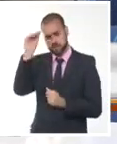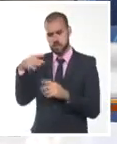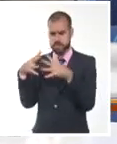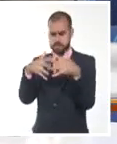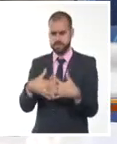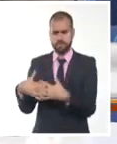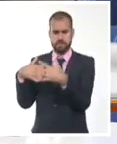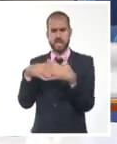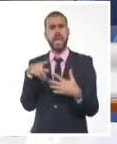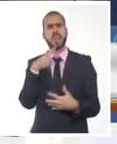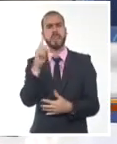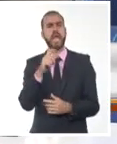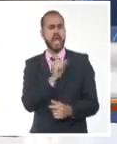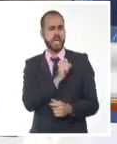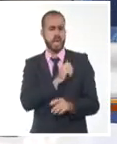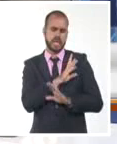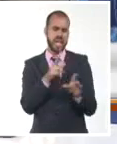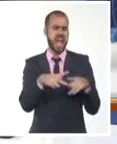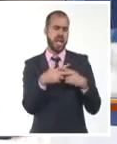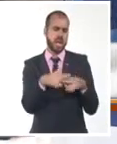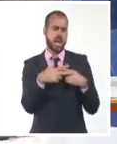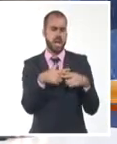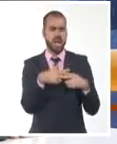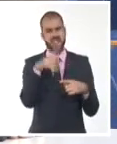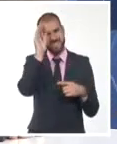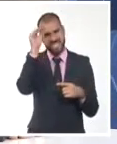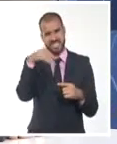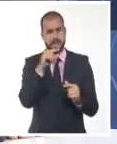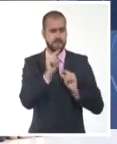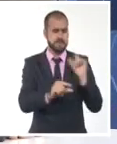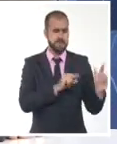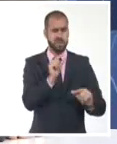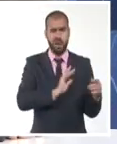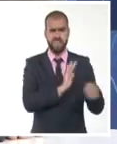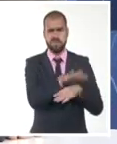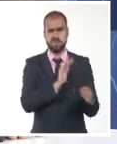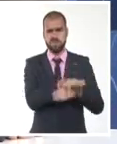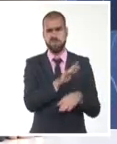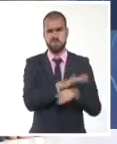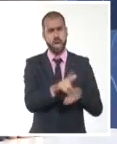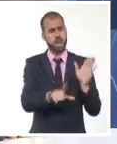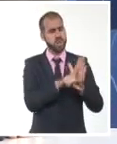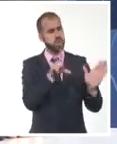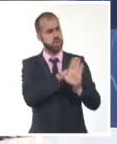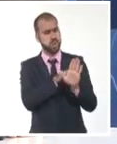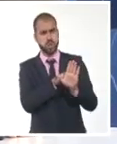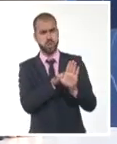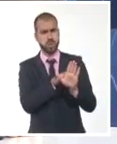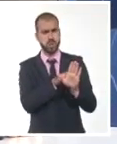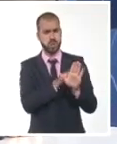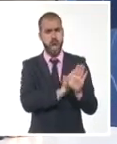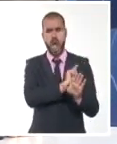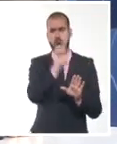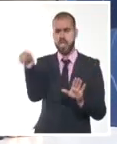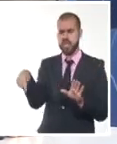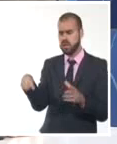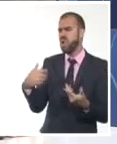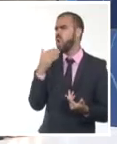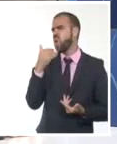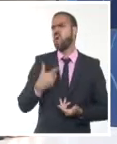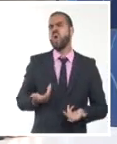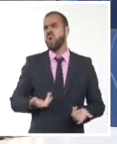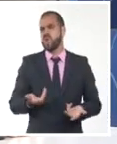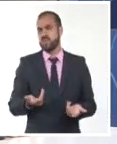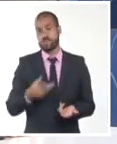de la emigración irregular y descontrolada hacia su territorio? Es uno de los grandes asuntos pendientes que pasa,